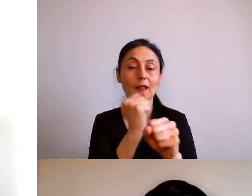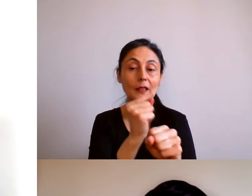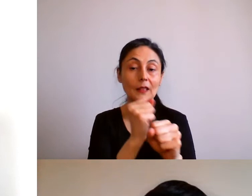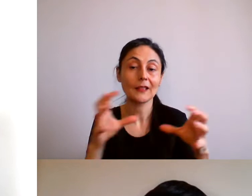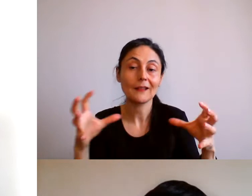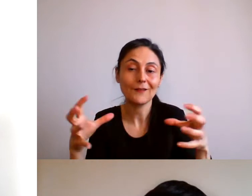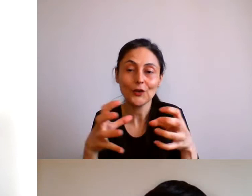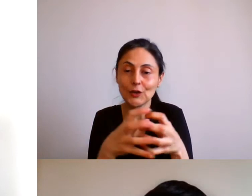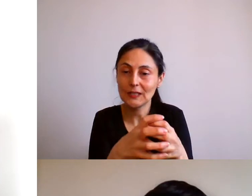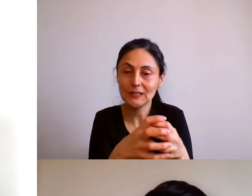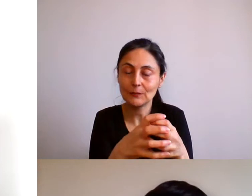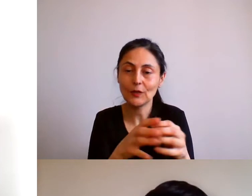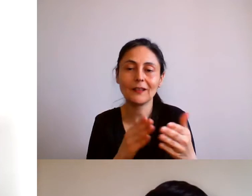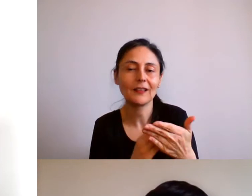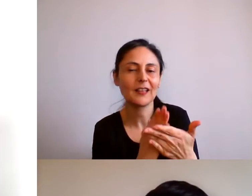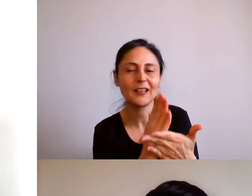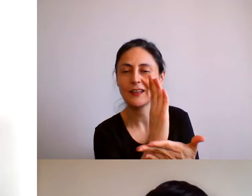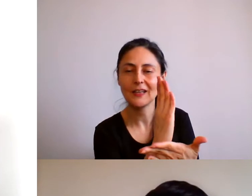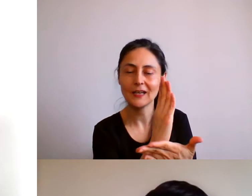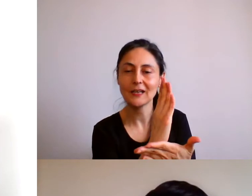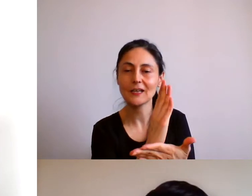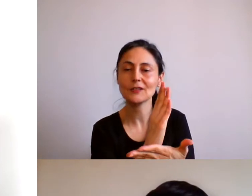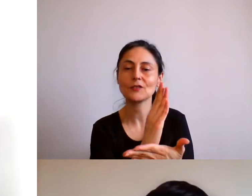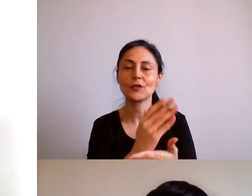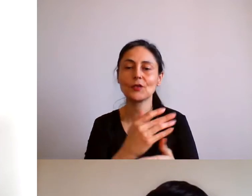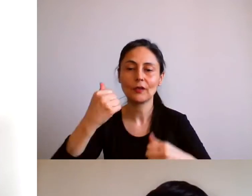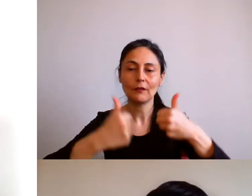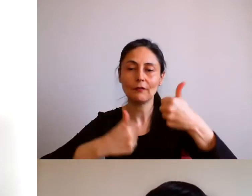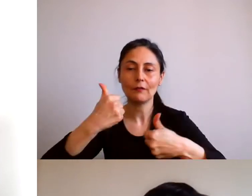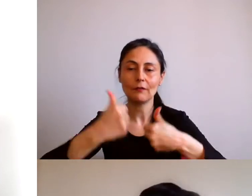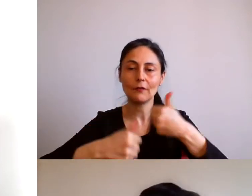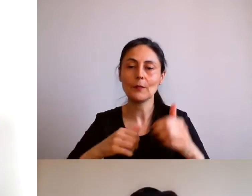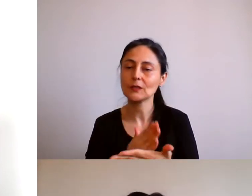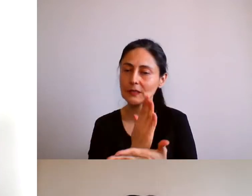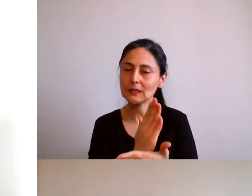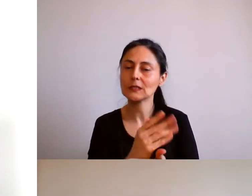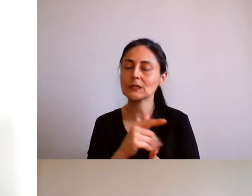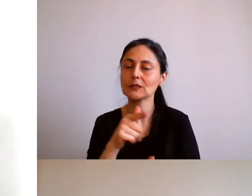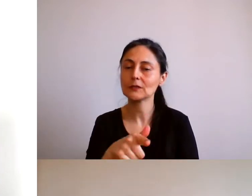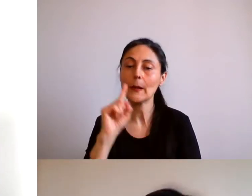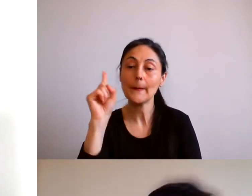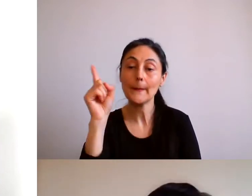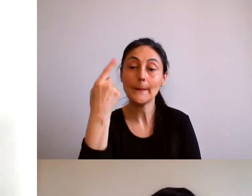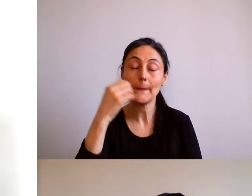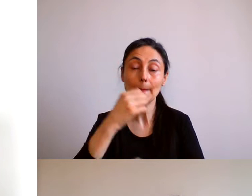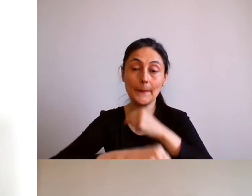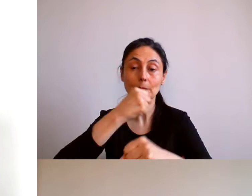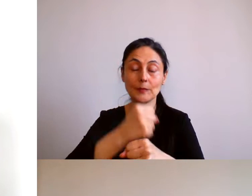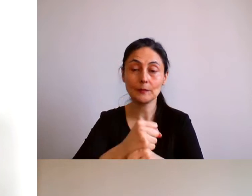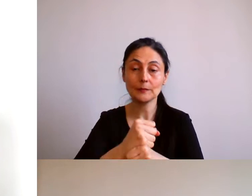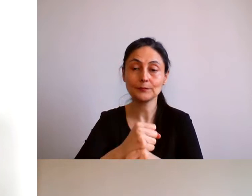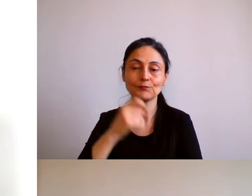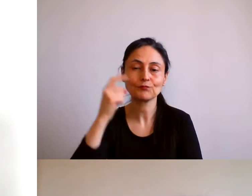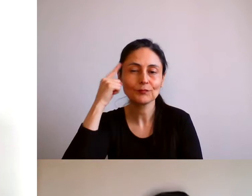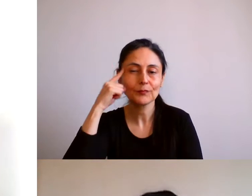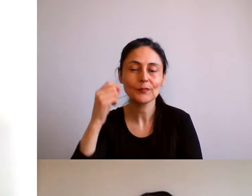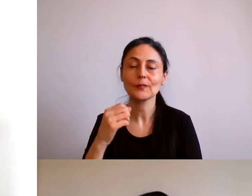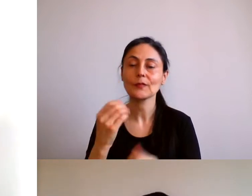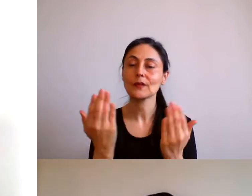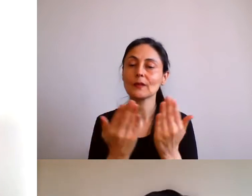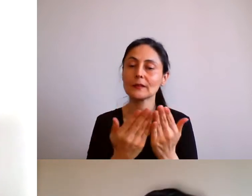desde los inicios de la formación, ¿no? Ojalá nuestros estudiantes en primer año ya comenzaran a valorar y relevar el trabajo